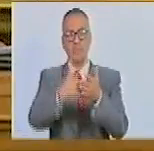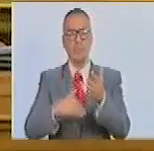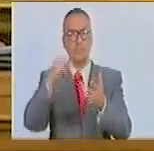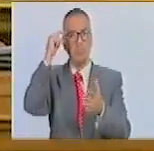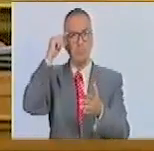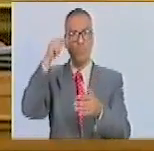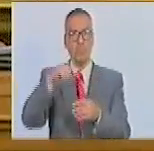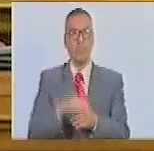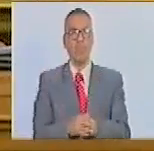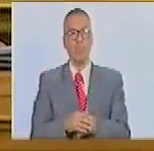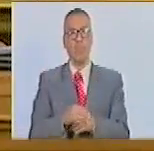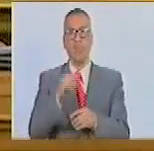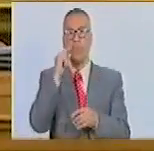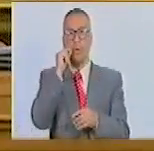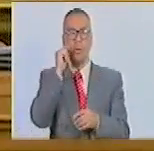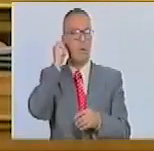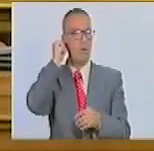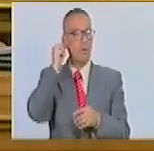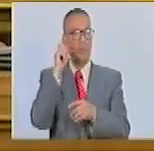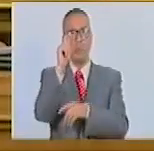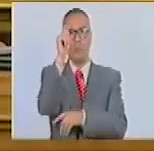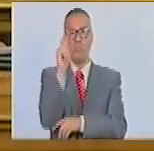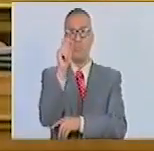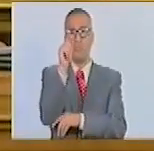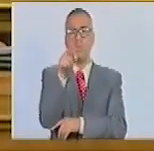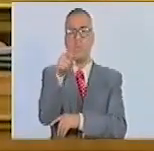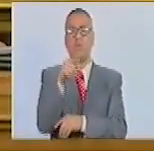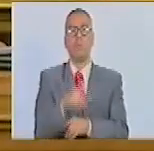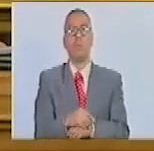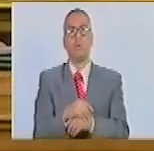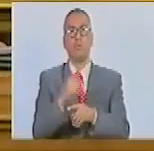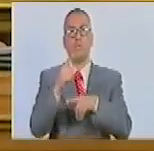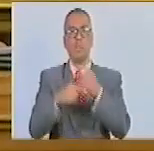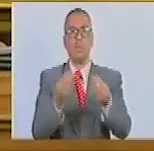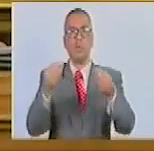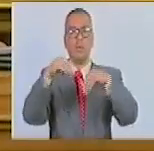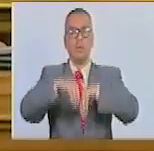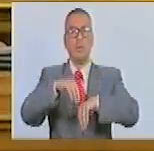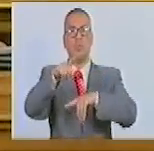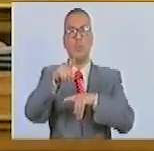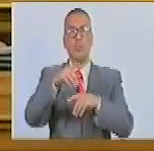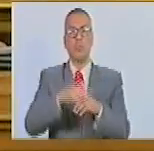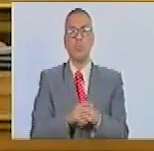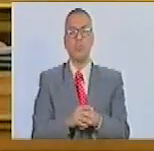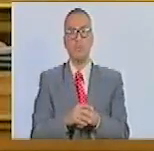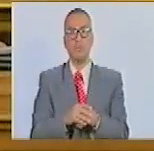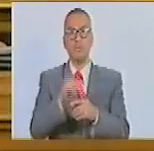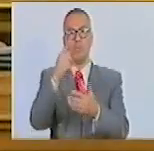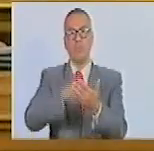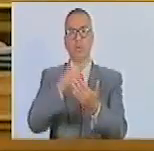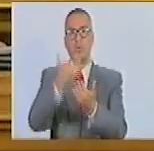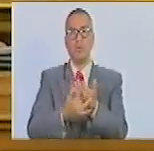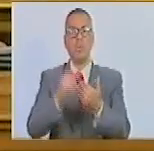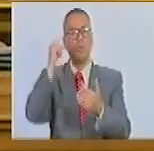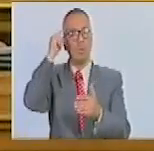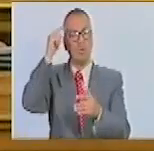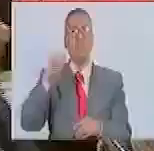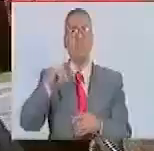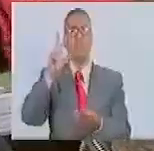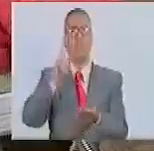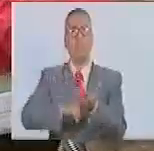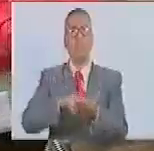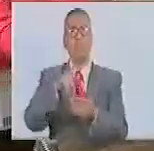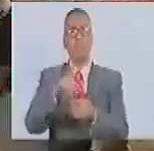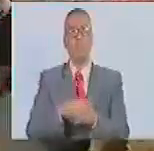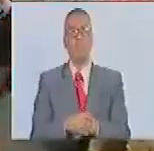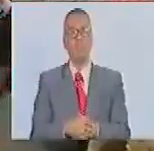día. Las honorables diputadas y los honorables diputados que estén de acuerdo con el proyecto de orden del día presentado,